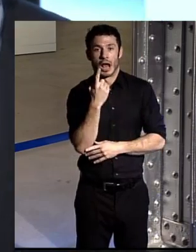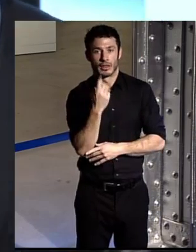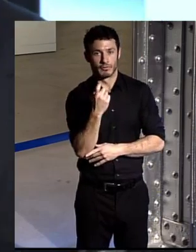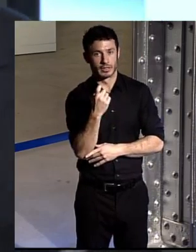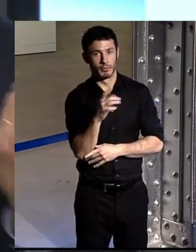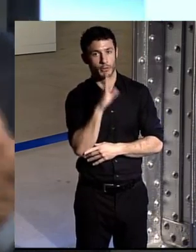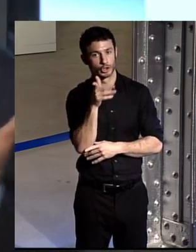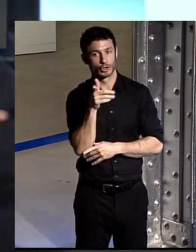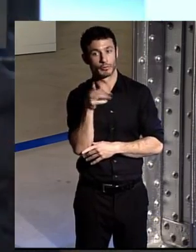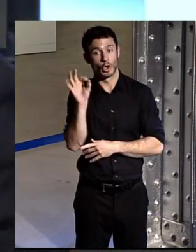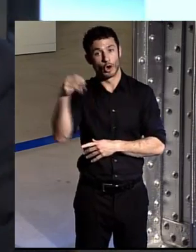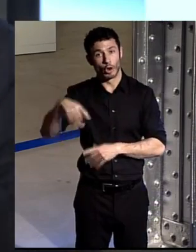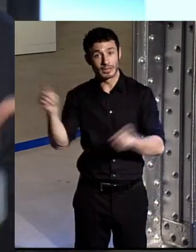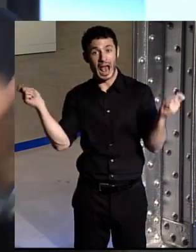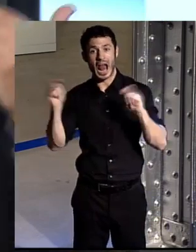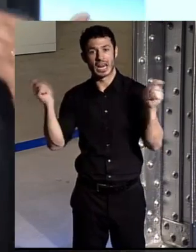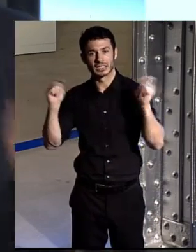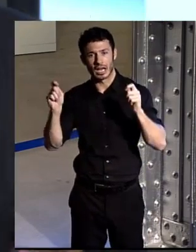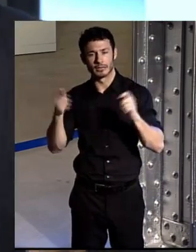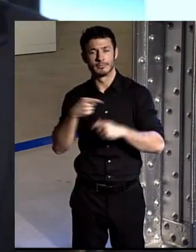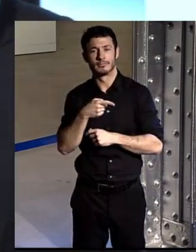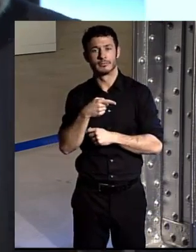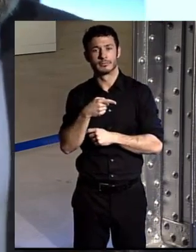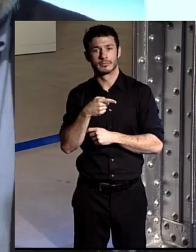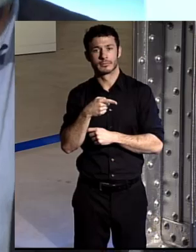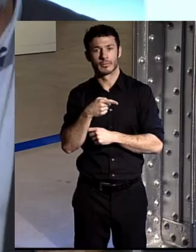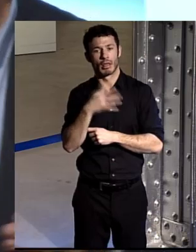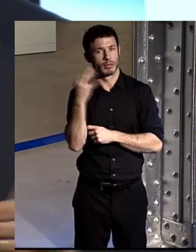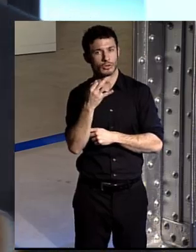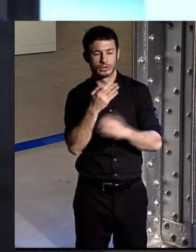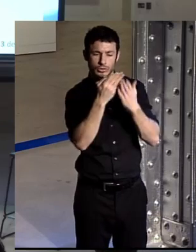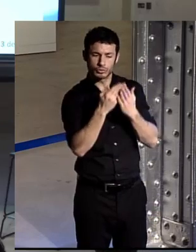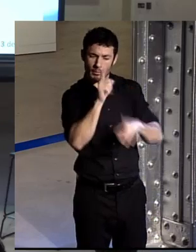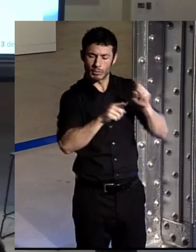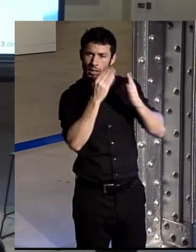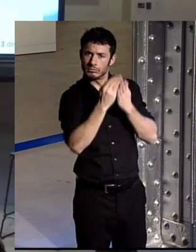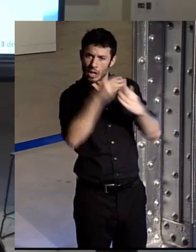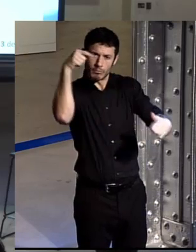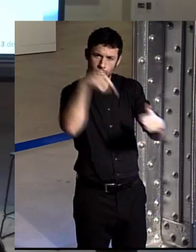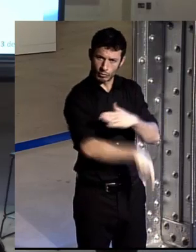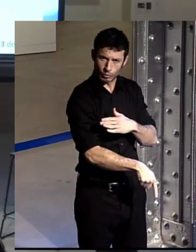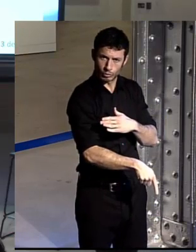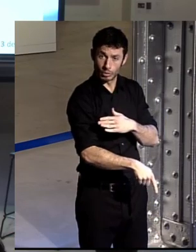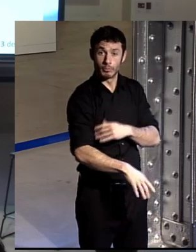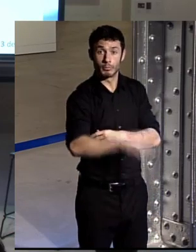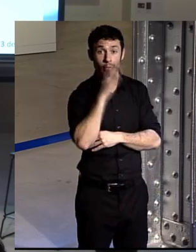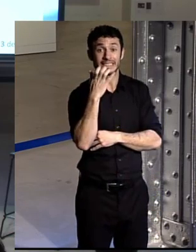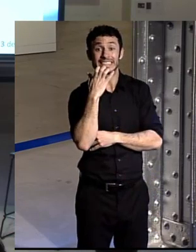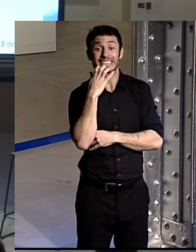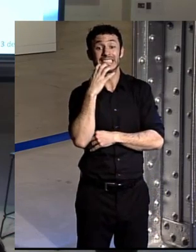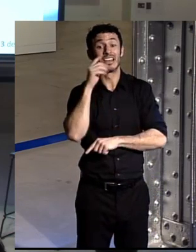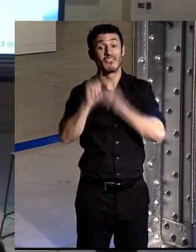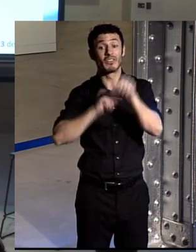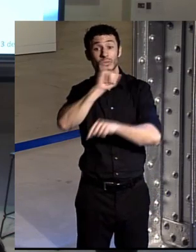ahí viene la alerta de la Organización Mundial de la Salud, es estudiar a fondo ese problema. Porque si realmente el virus Zika es la causa